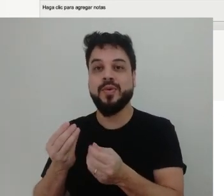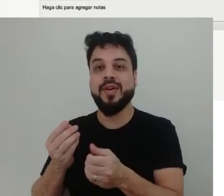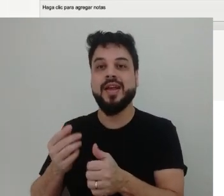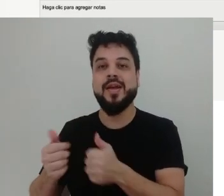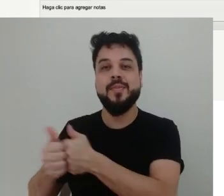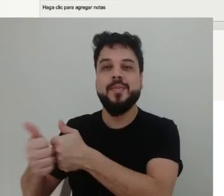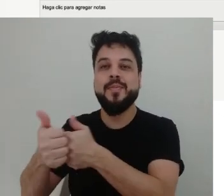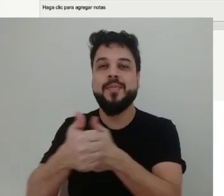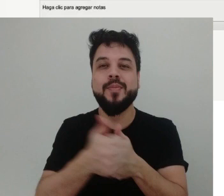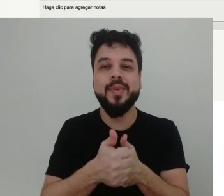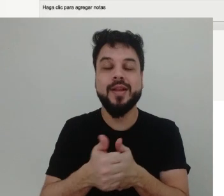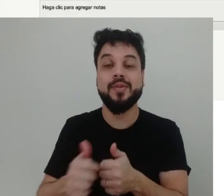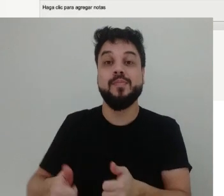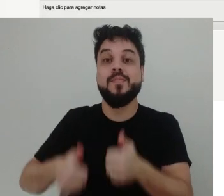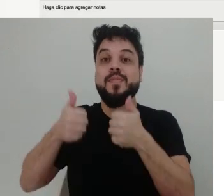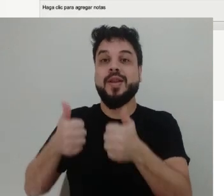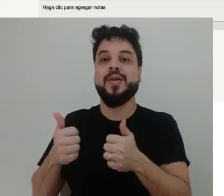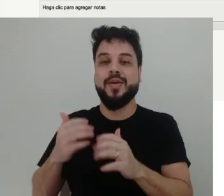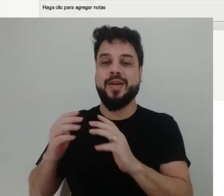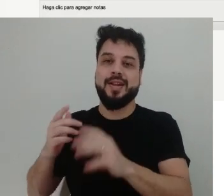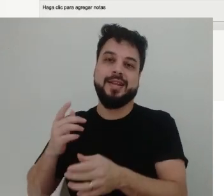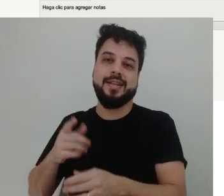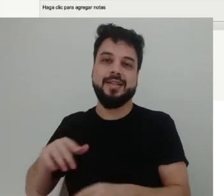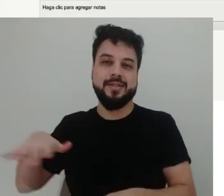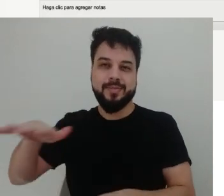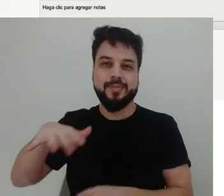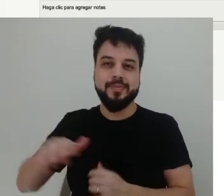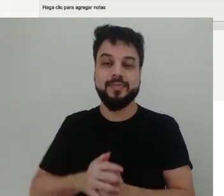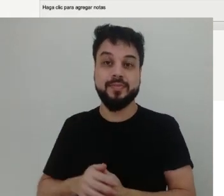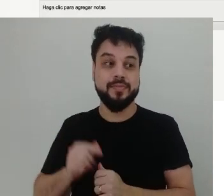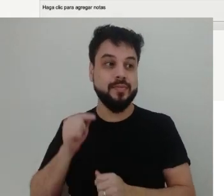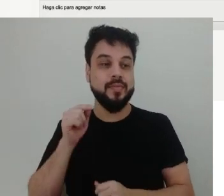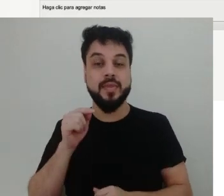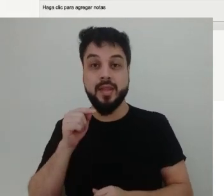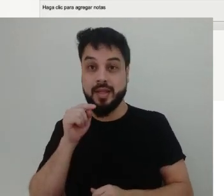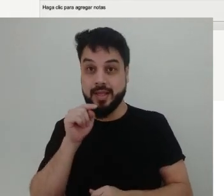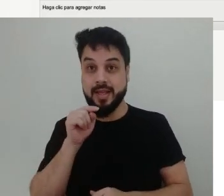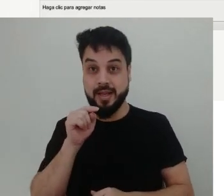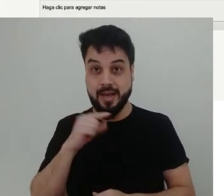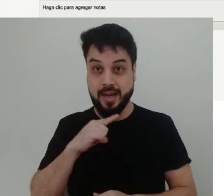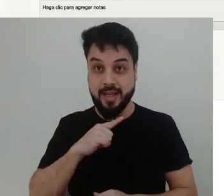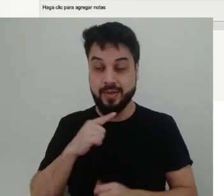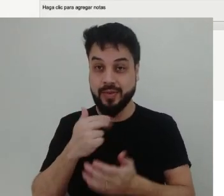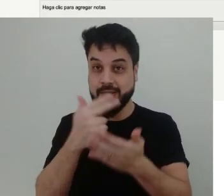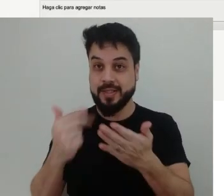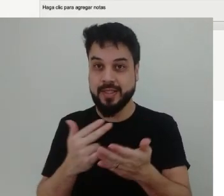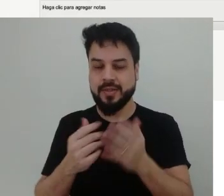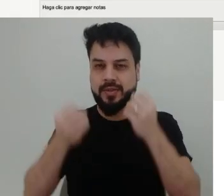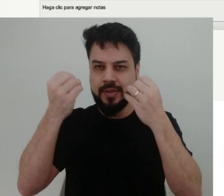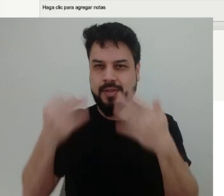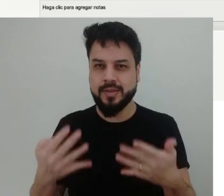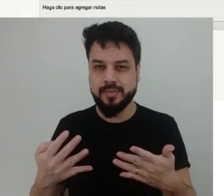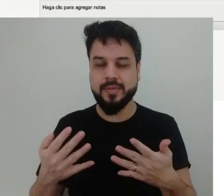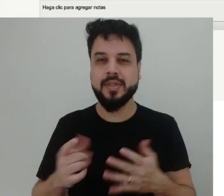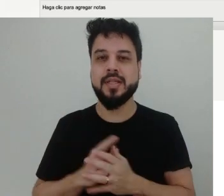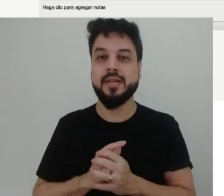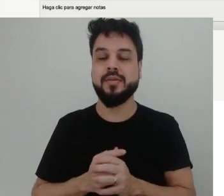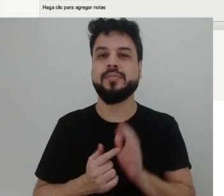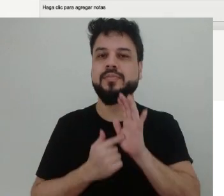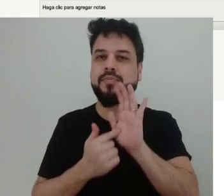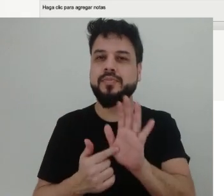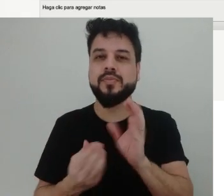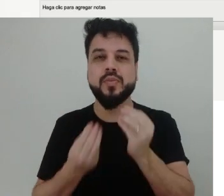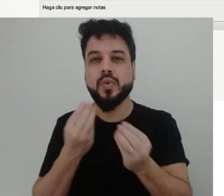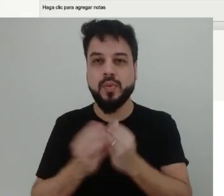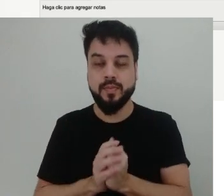me cuenta que es porque ellas juegan con los árboles, escalan los árboles y bajan fruta, comen fruta de los árboles. Y